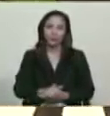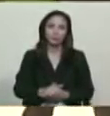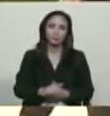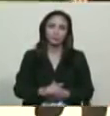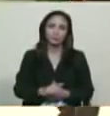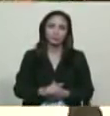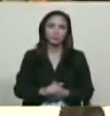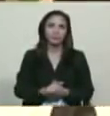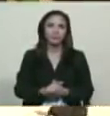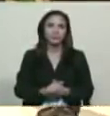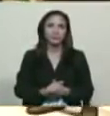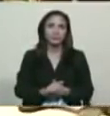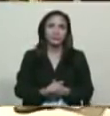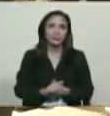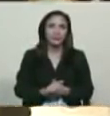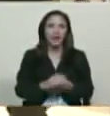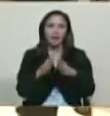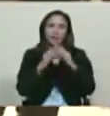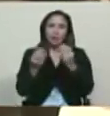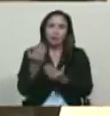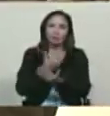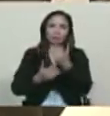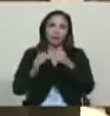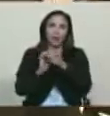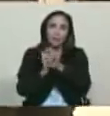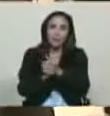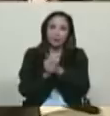en la región. Los lazos de hermandad y